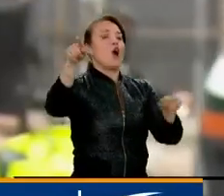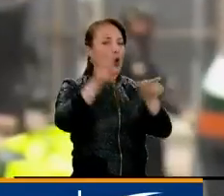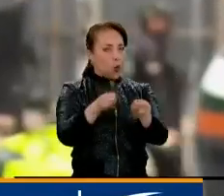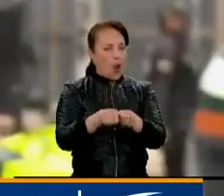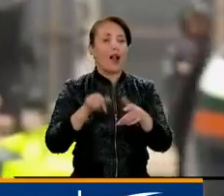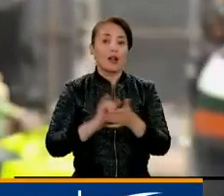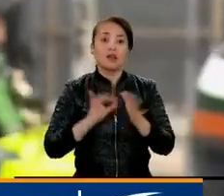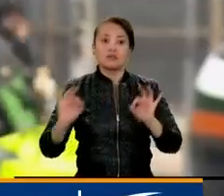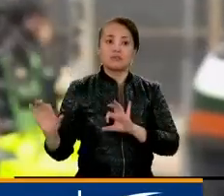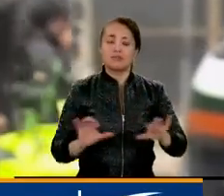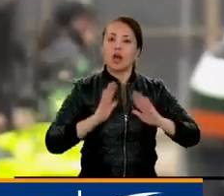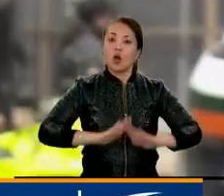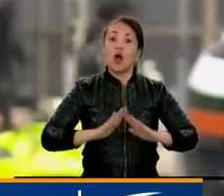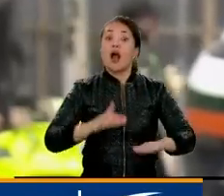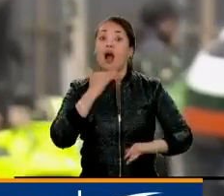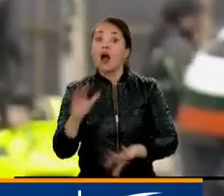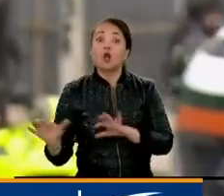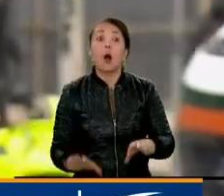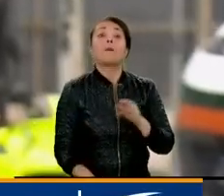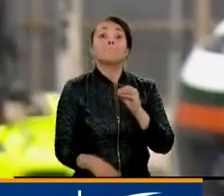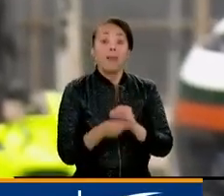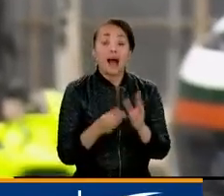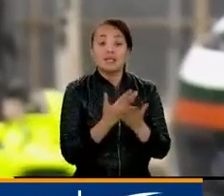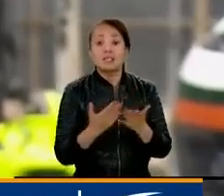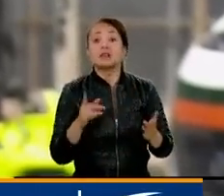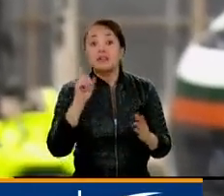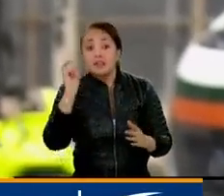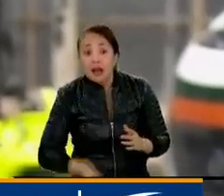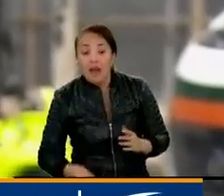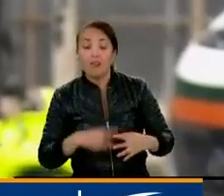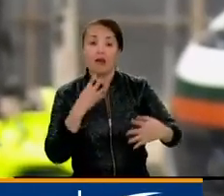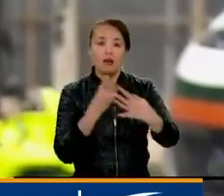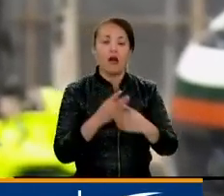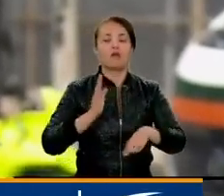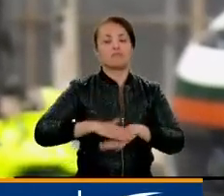conducta tiene otras implicaciones, pues también tendrá unas consecuencias penales.